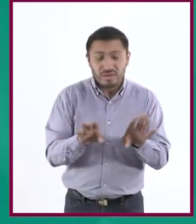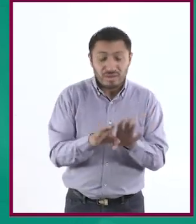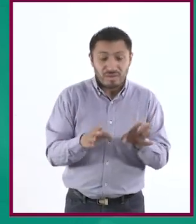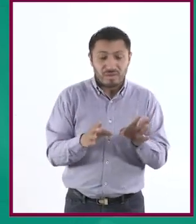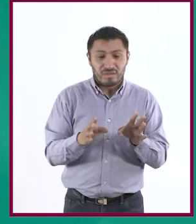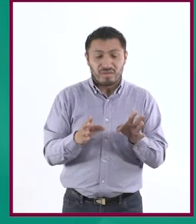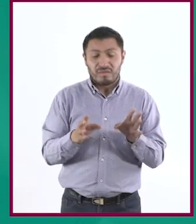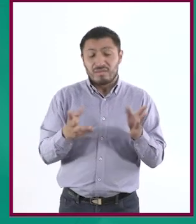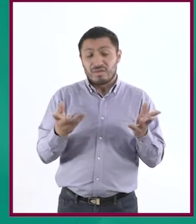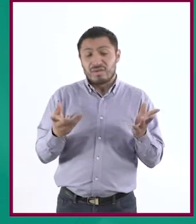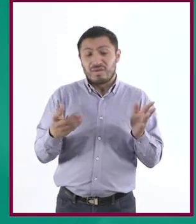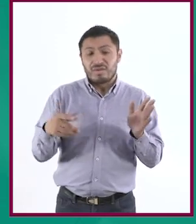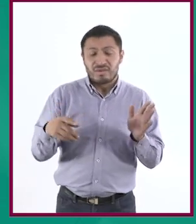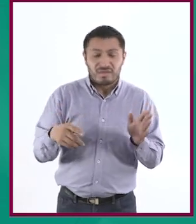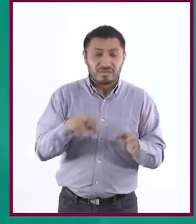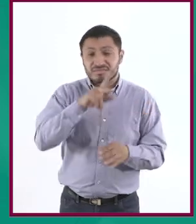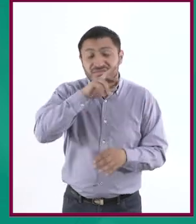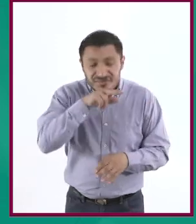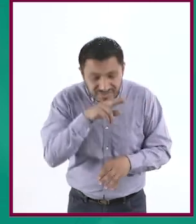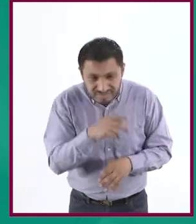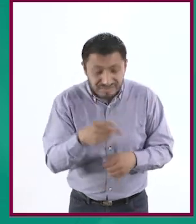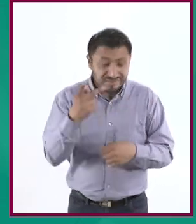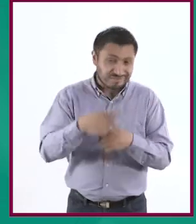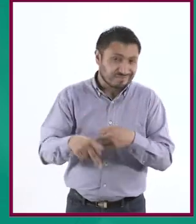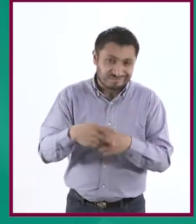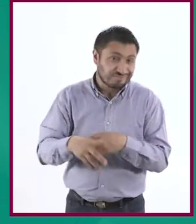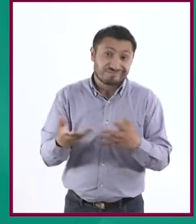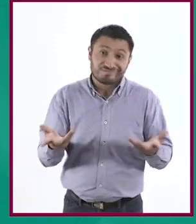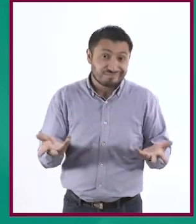reticencias, hay menos preocupación por los riesgos,